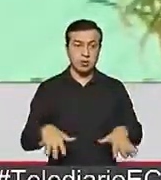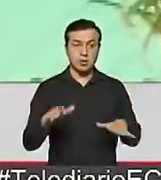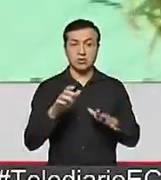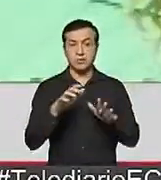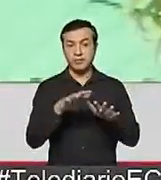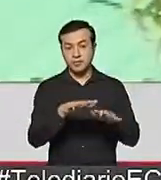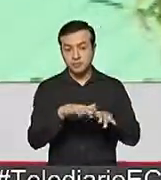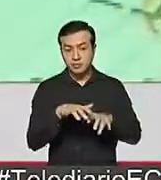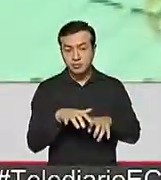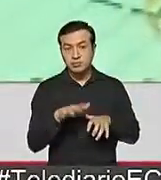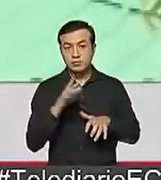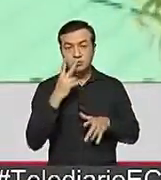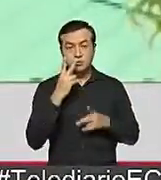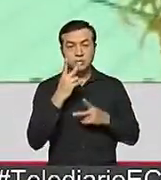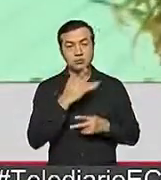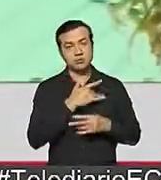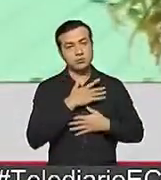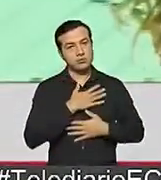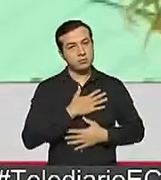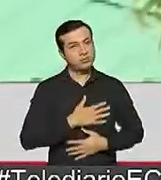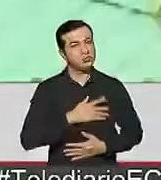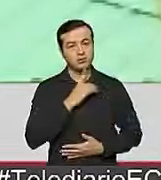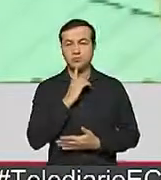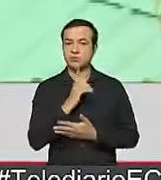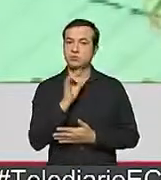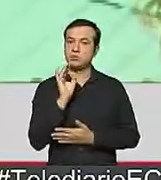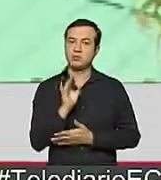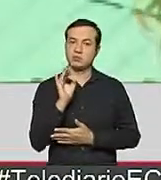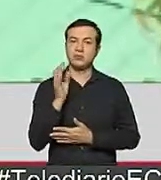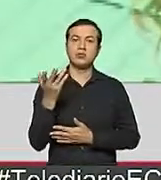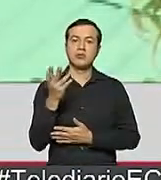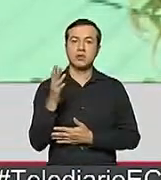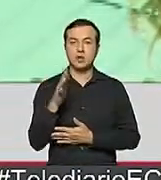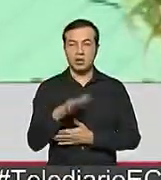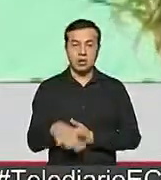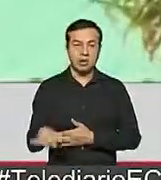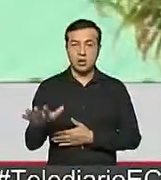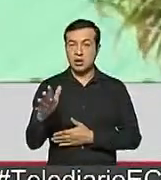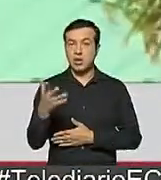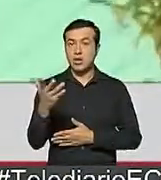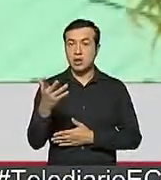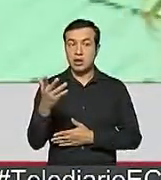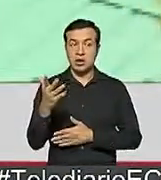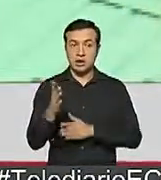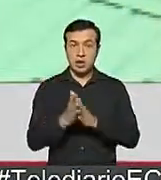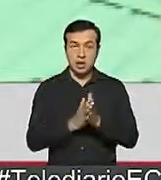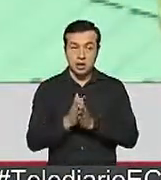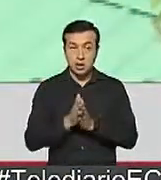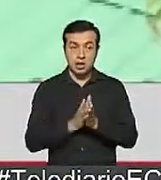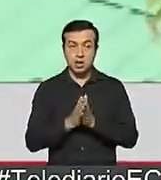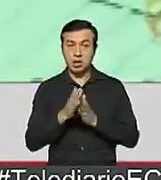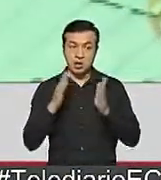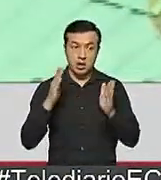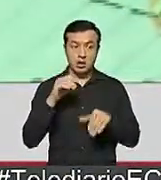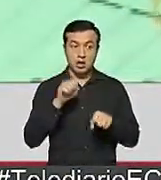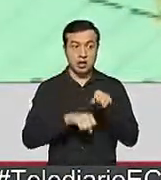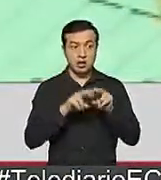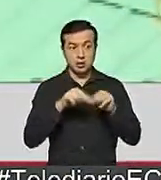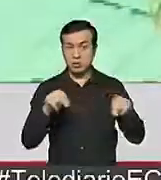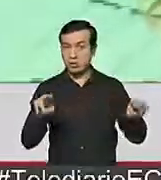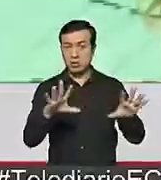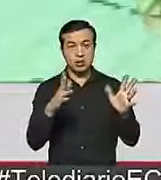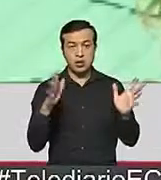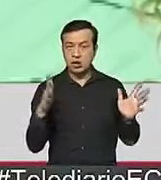cultivo de cacao trae bienestar a los agricultores. El cultivo de cacao no tiene esclavitud, no tiene daños